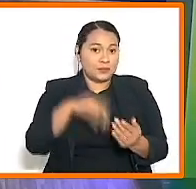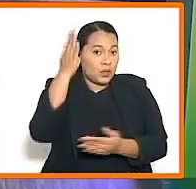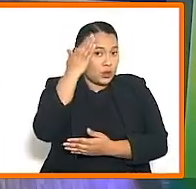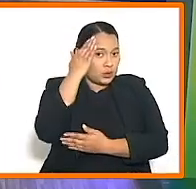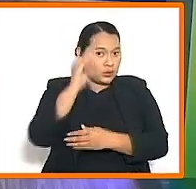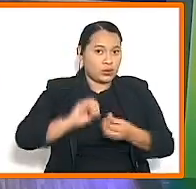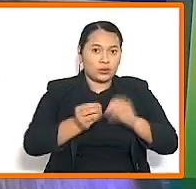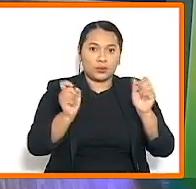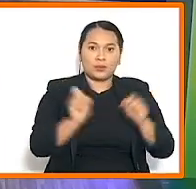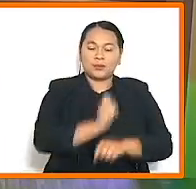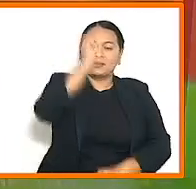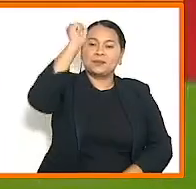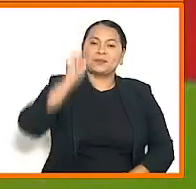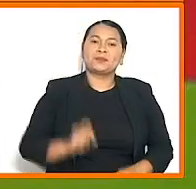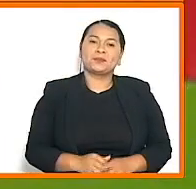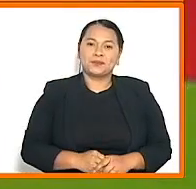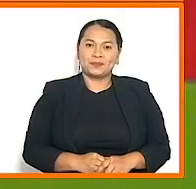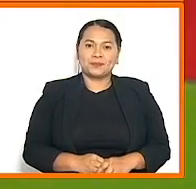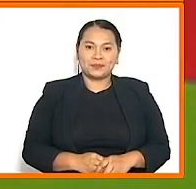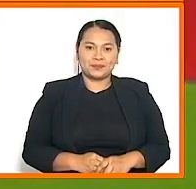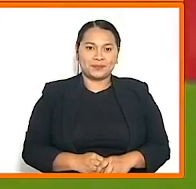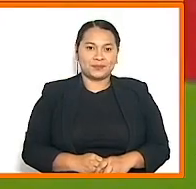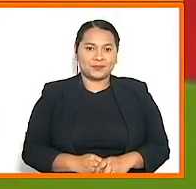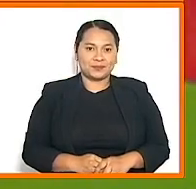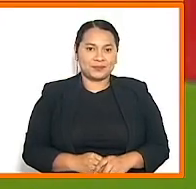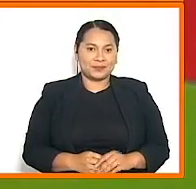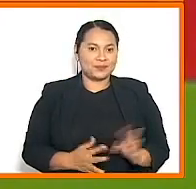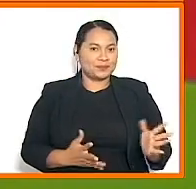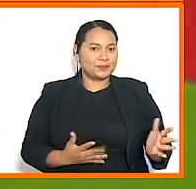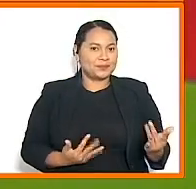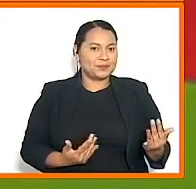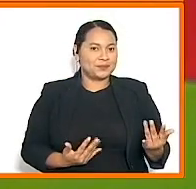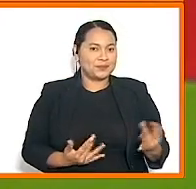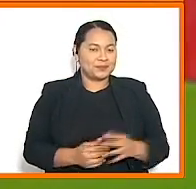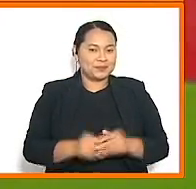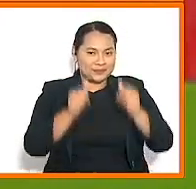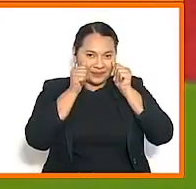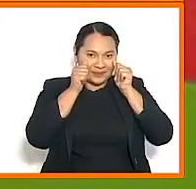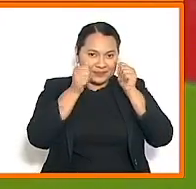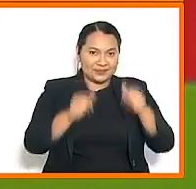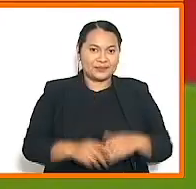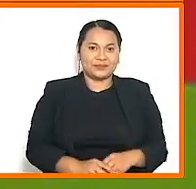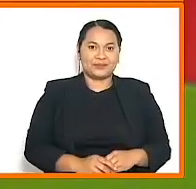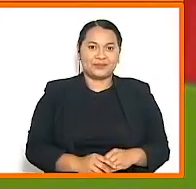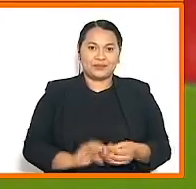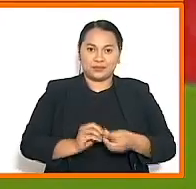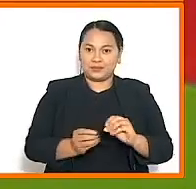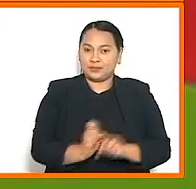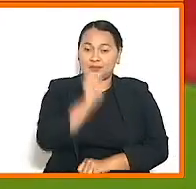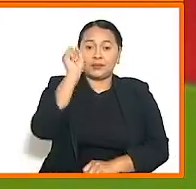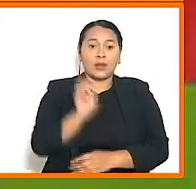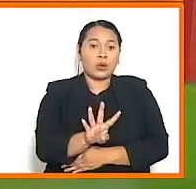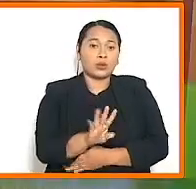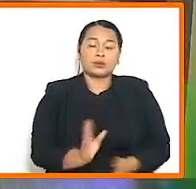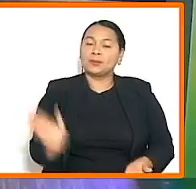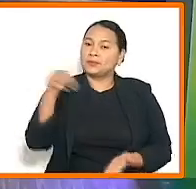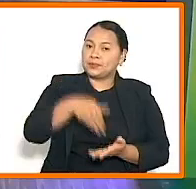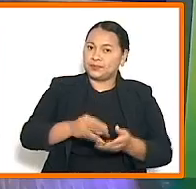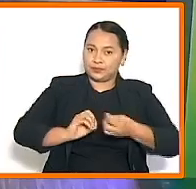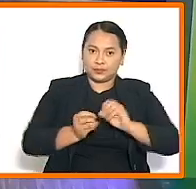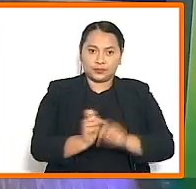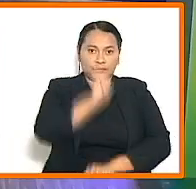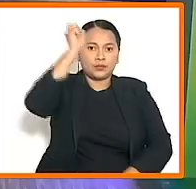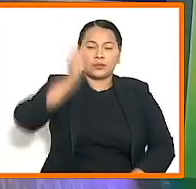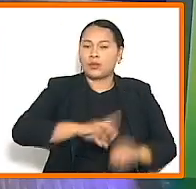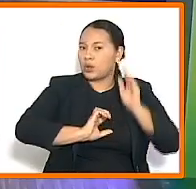conocer cuál es el número ganador. Y este es, atentos, el 4. Con mucho gusto te repito, el